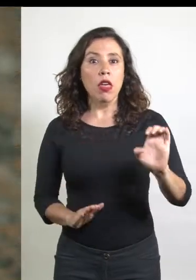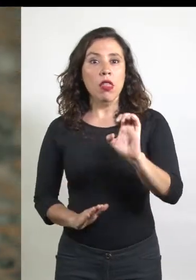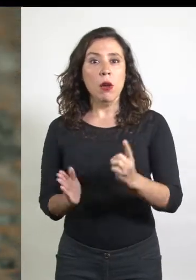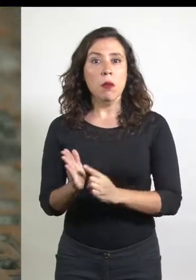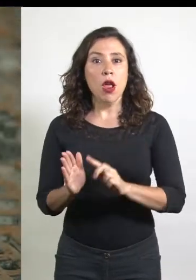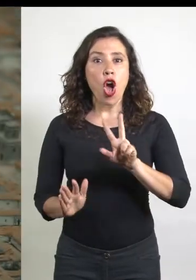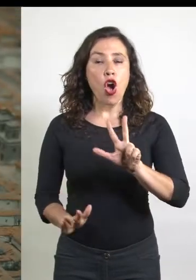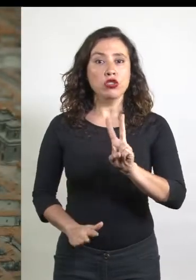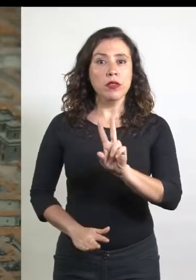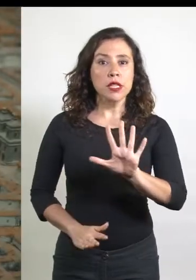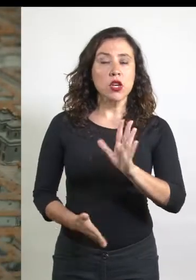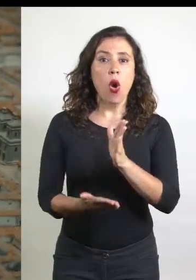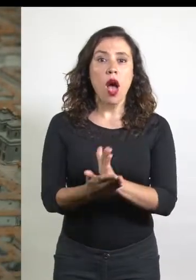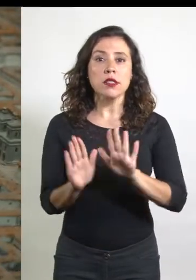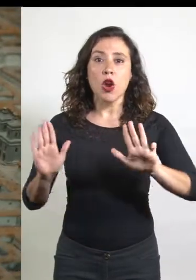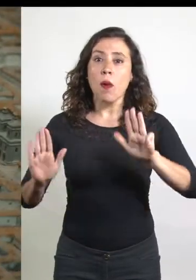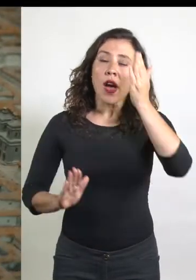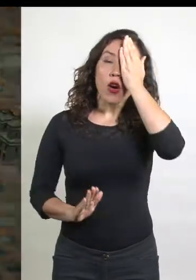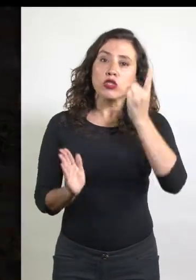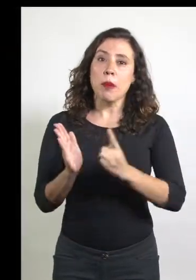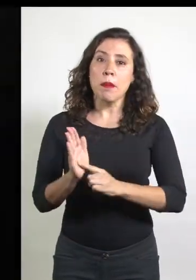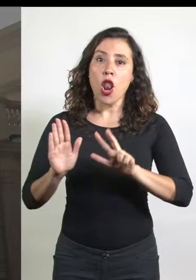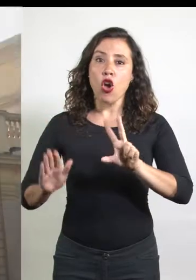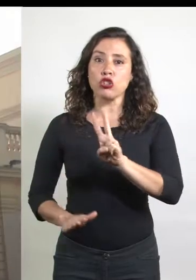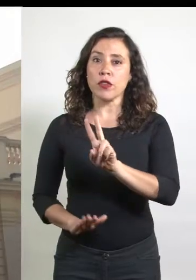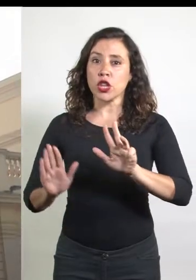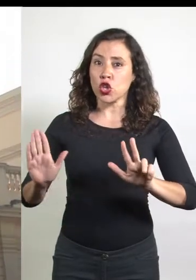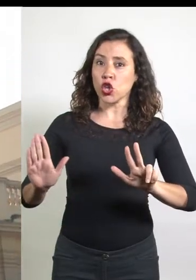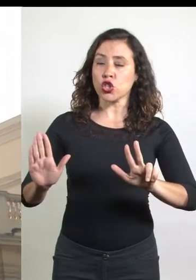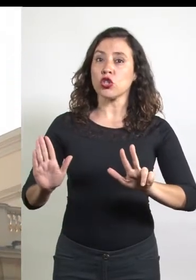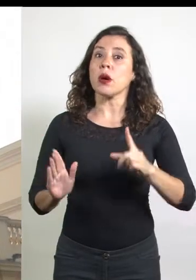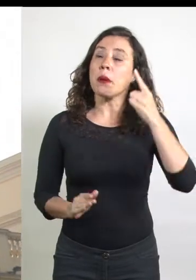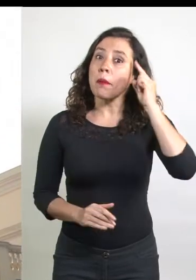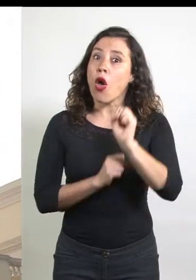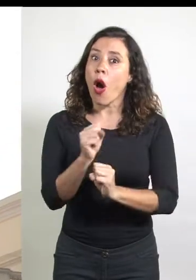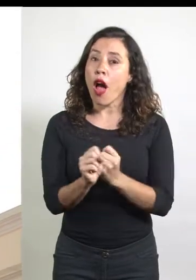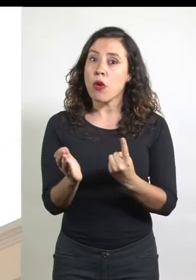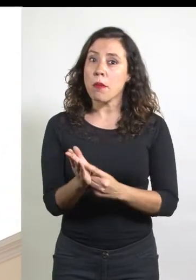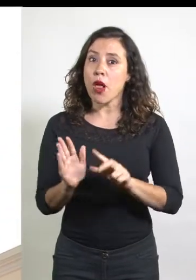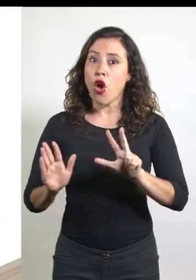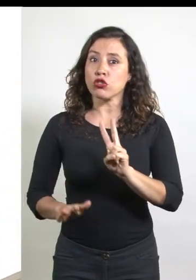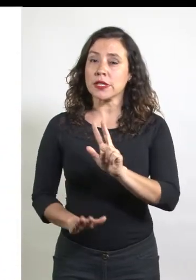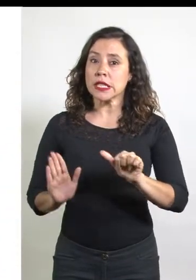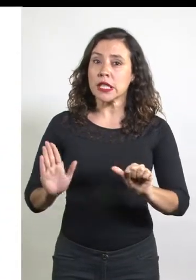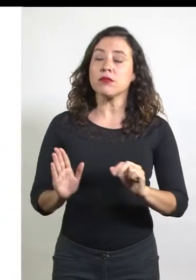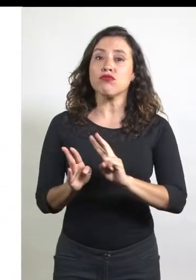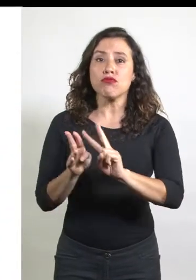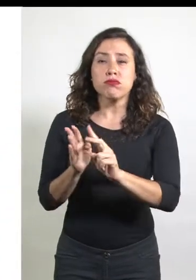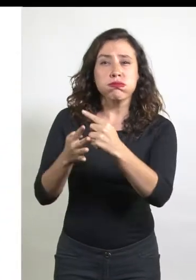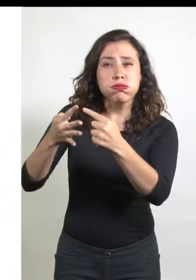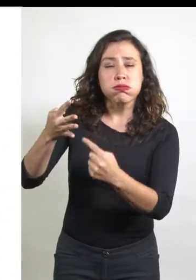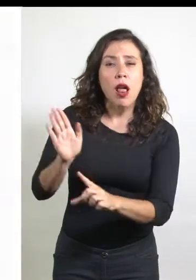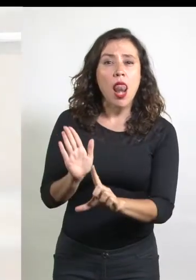de enero de 1825 y el 9 de agosto de 1828. No obstante, en el año 1826 se dictaron